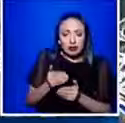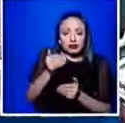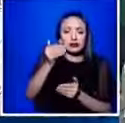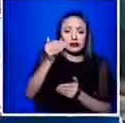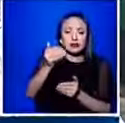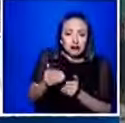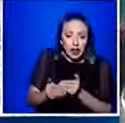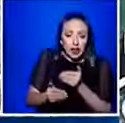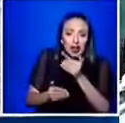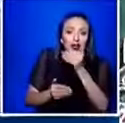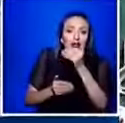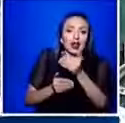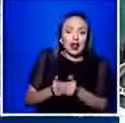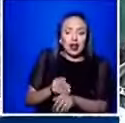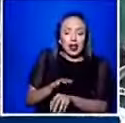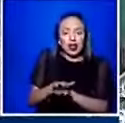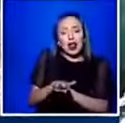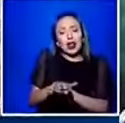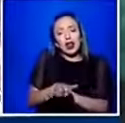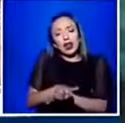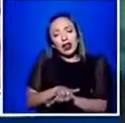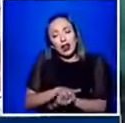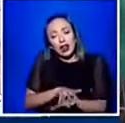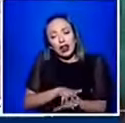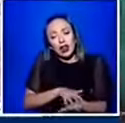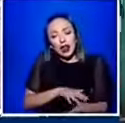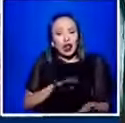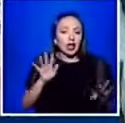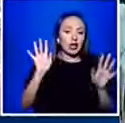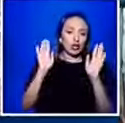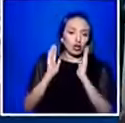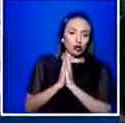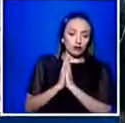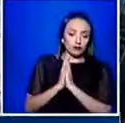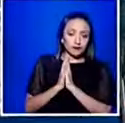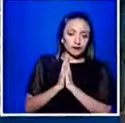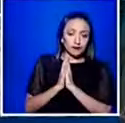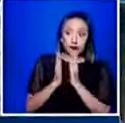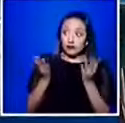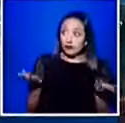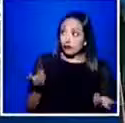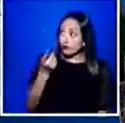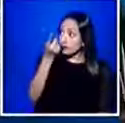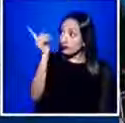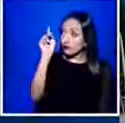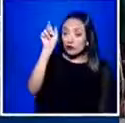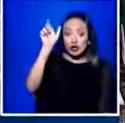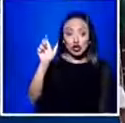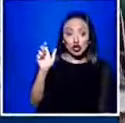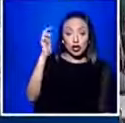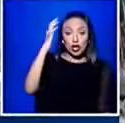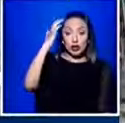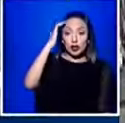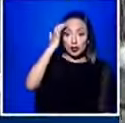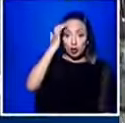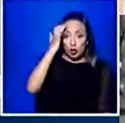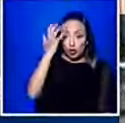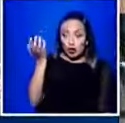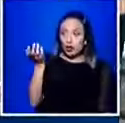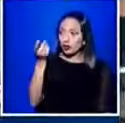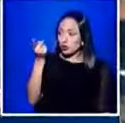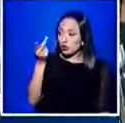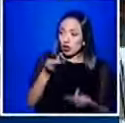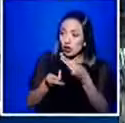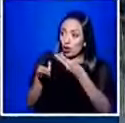ustedes, los obreros lo están cogiendo con calma. La preocupación es la de los vecinos, ¿no?, que tienen los locales comerciales y ustedes están